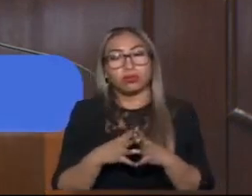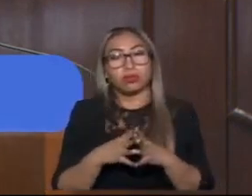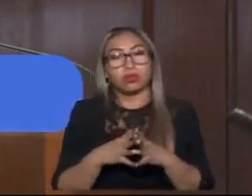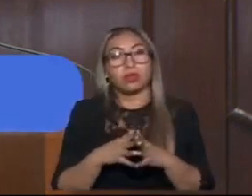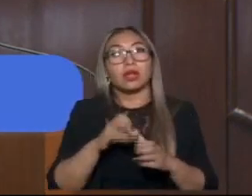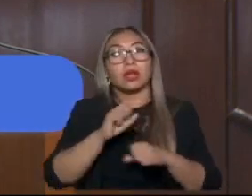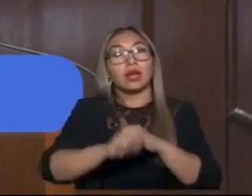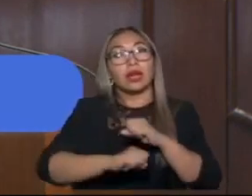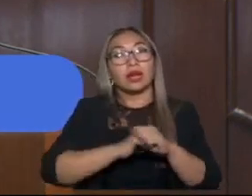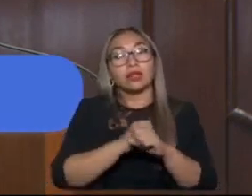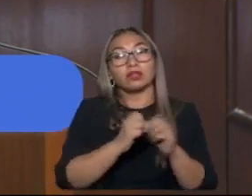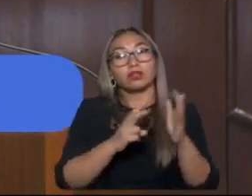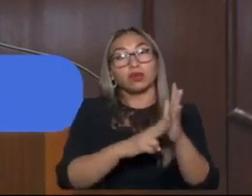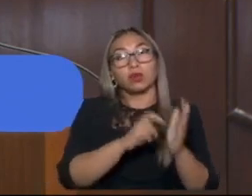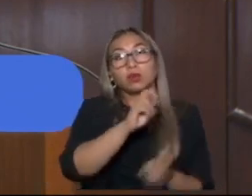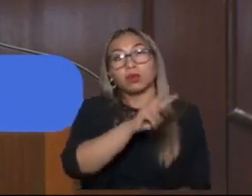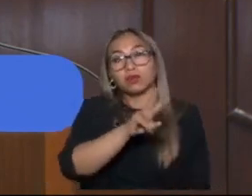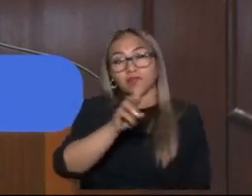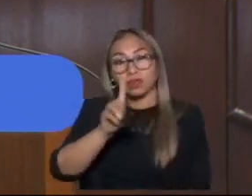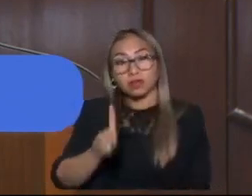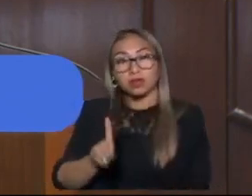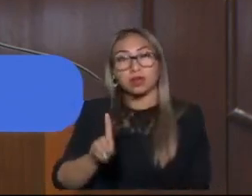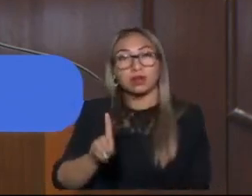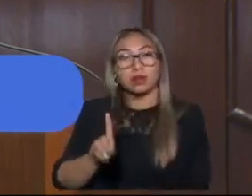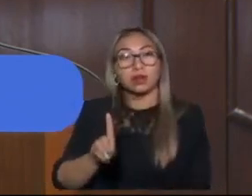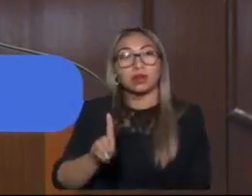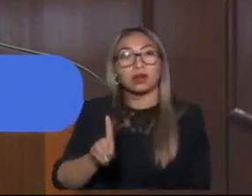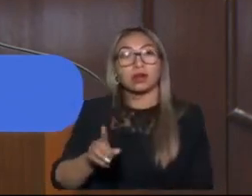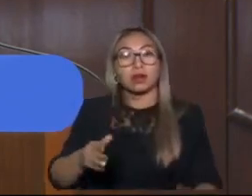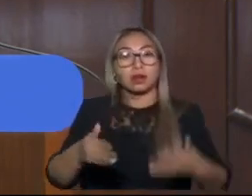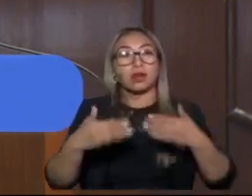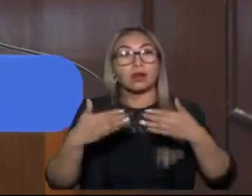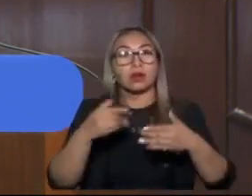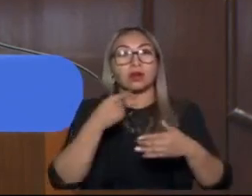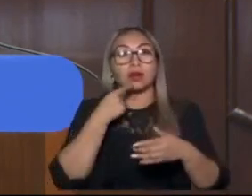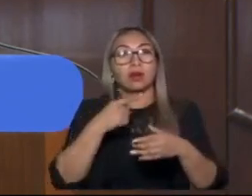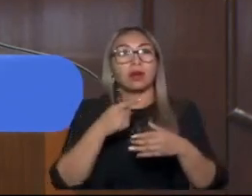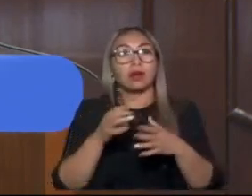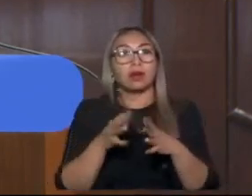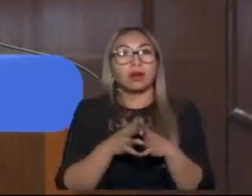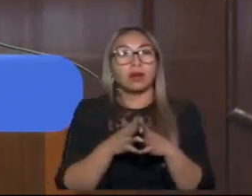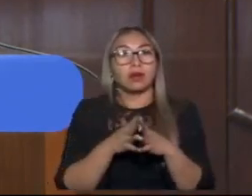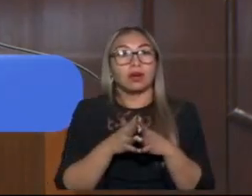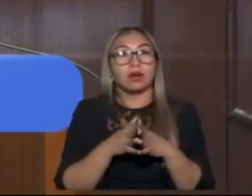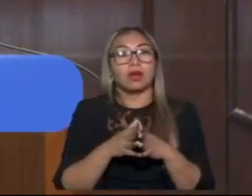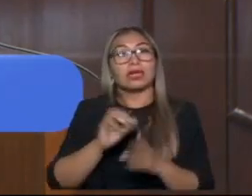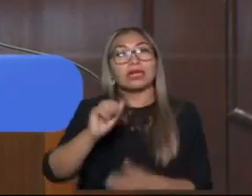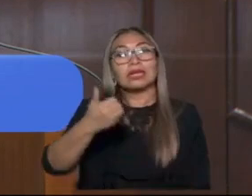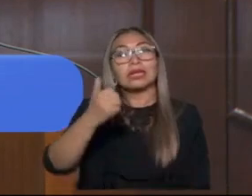en el año 2021, Panamá logró un crecimiento económico de